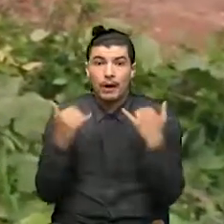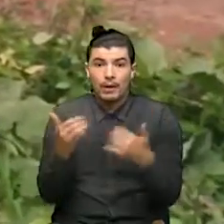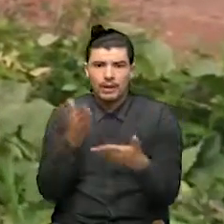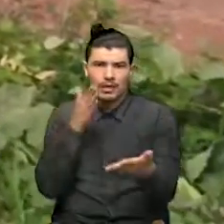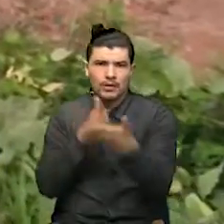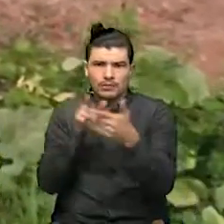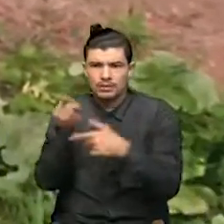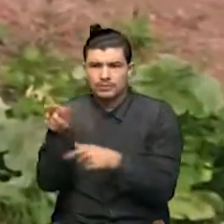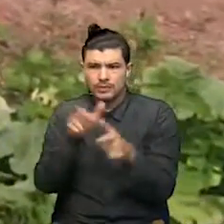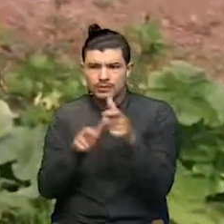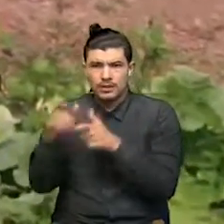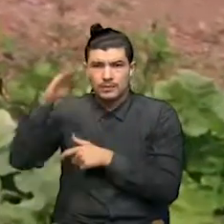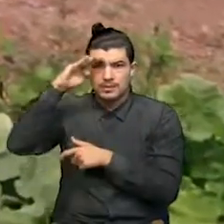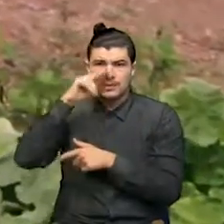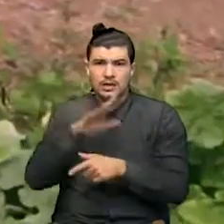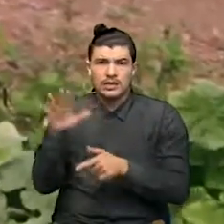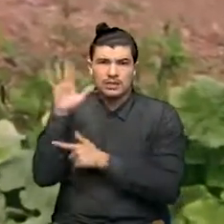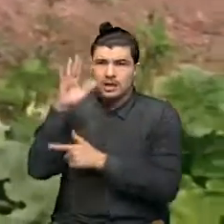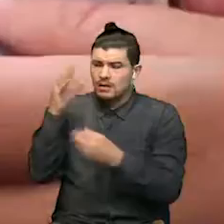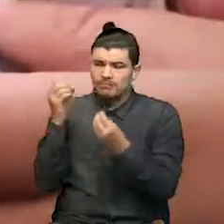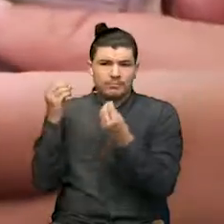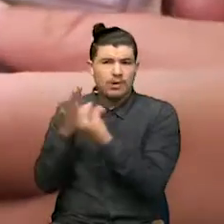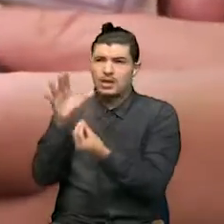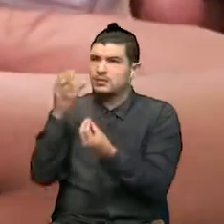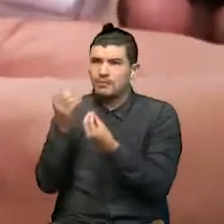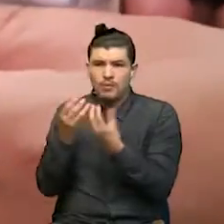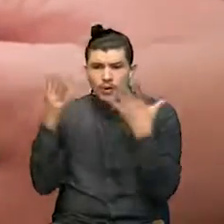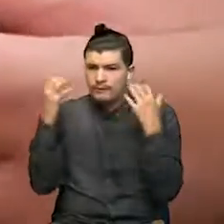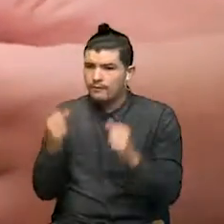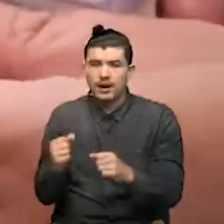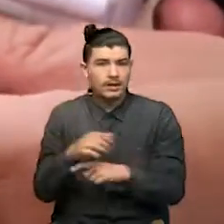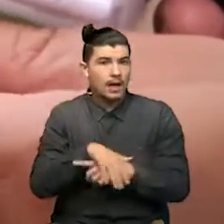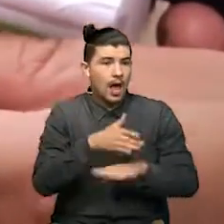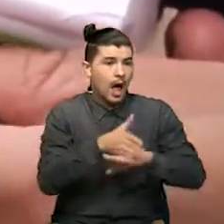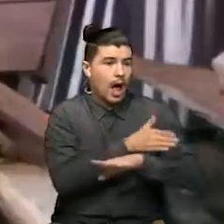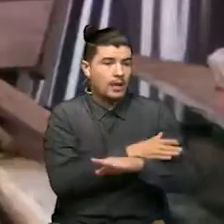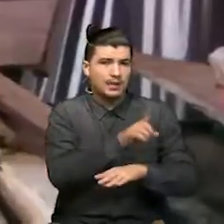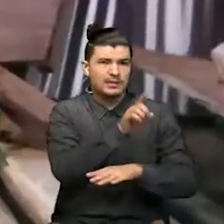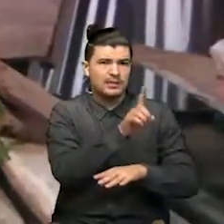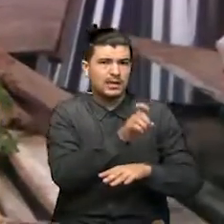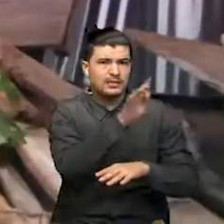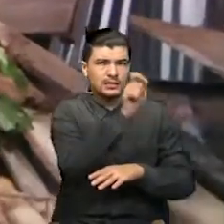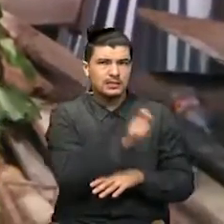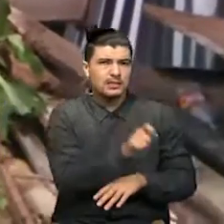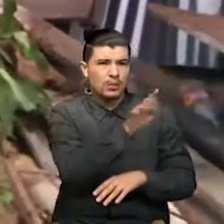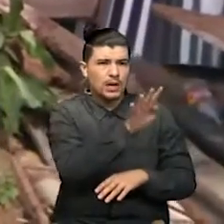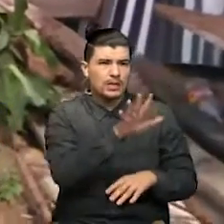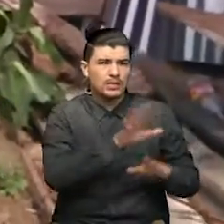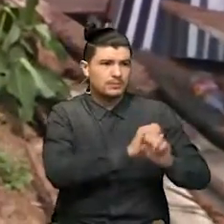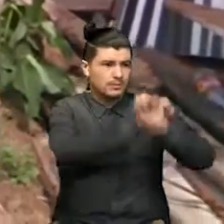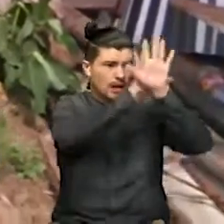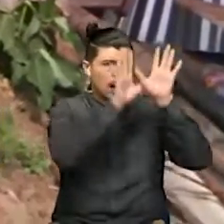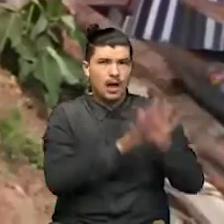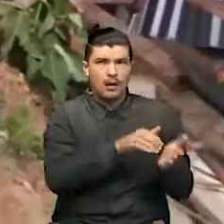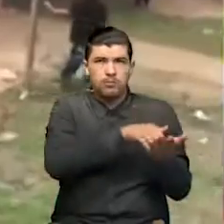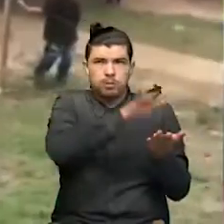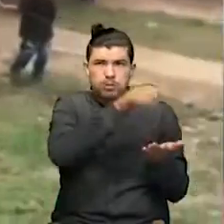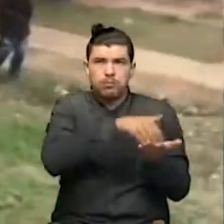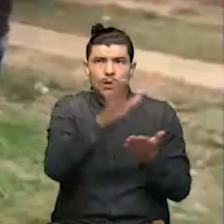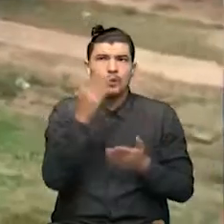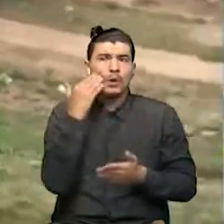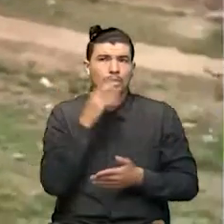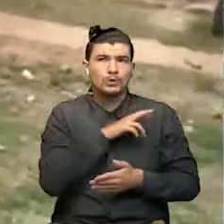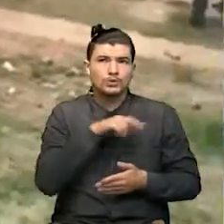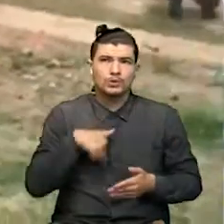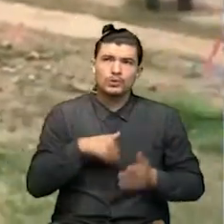exceso de fuerza por parte de la Policía Nacional. Esta mañana llegaron los policías a las 6:45 a desalojarnos cuando